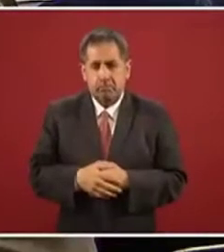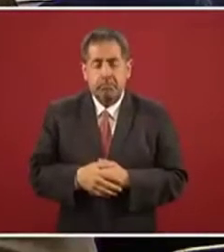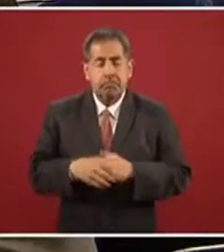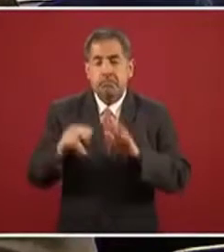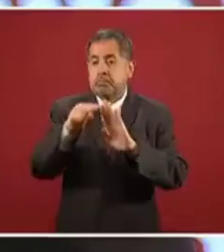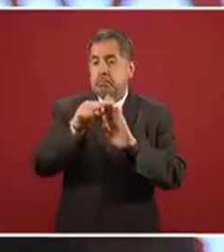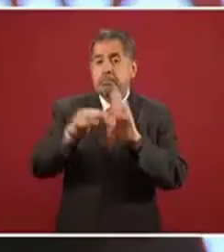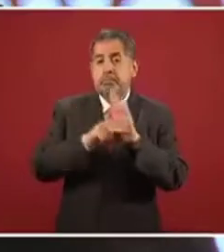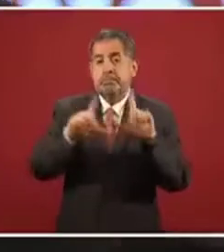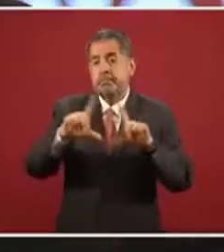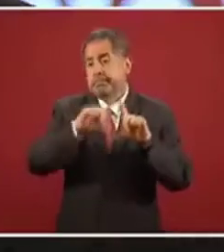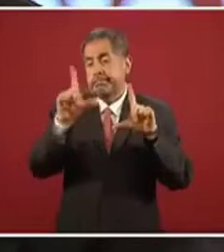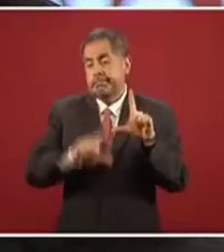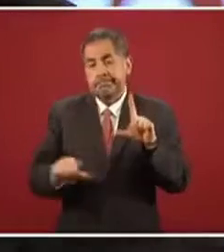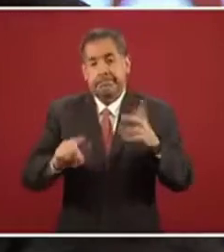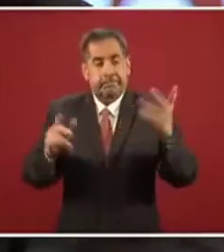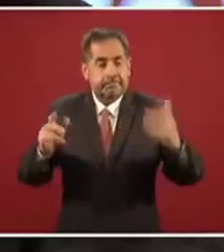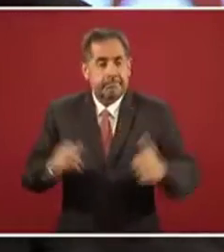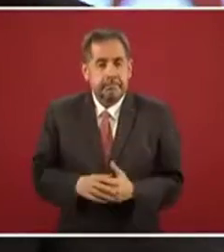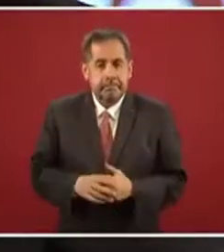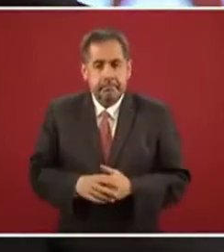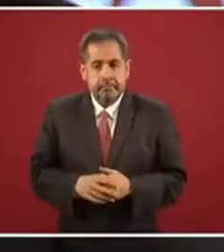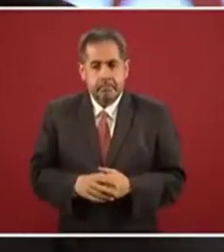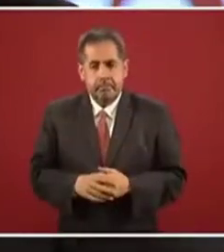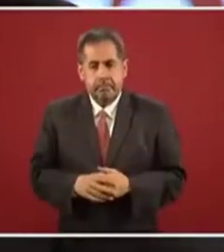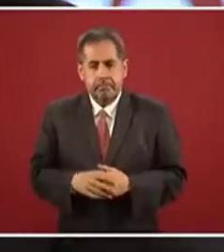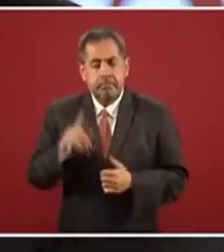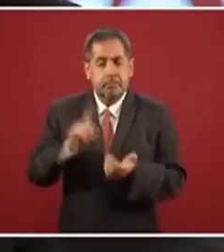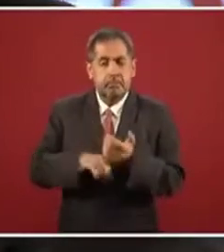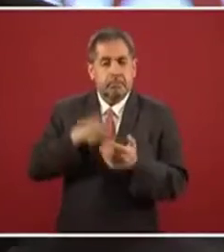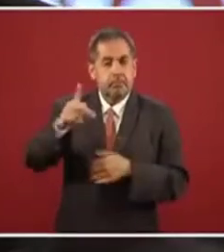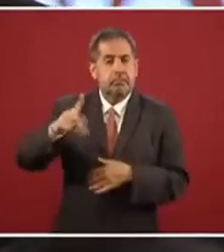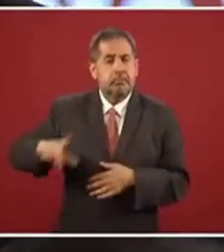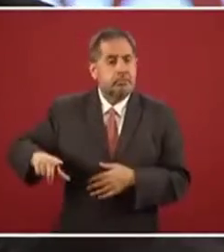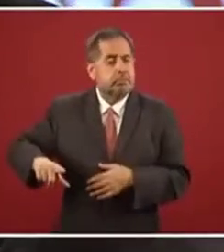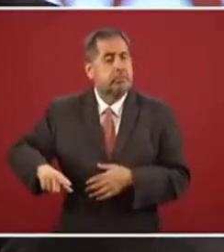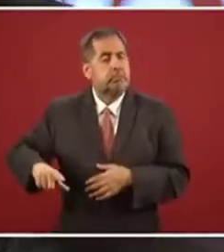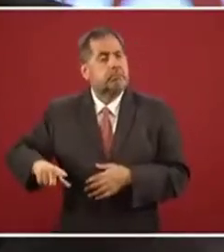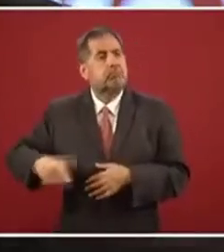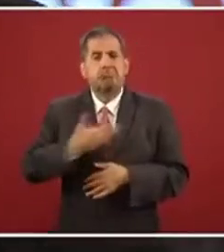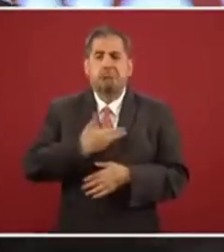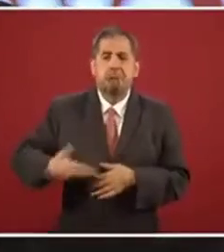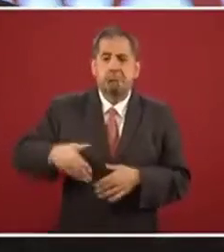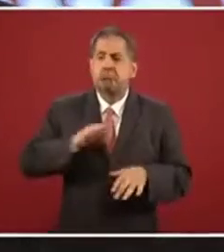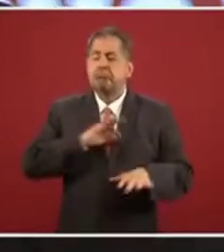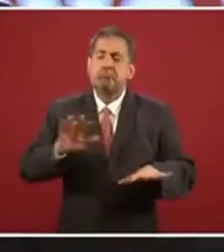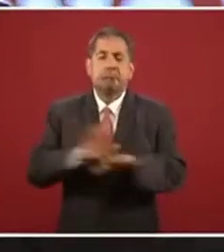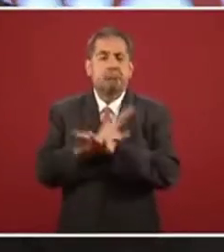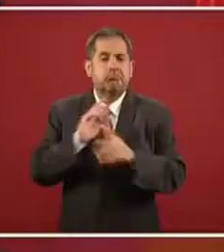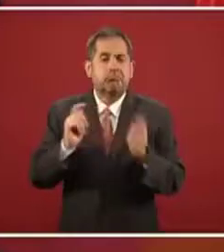nacionales. Por supuesto que es potestad del legislativo cambiarlas, pero hoy por hoy lo que se está aplicando es esa ley.